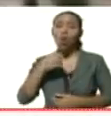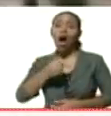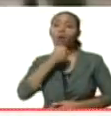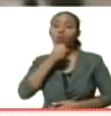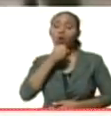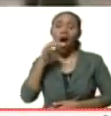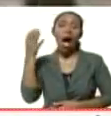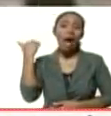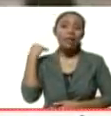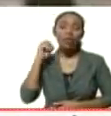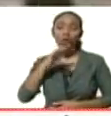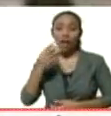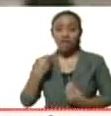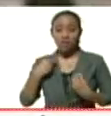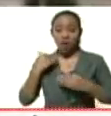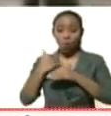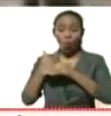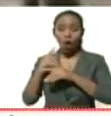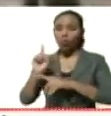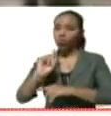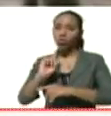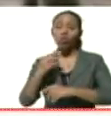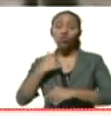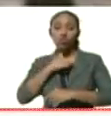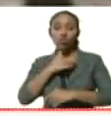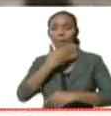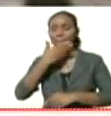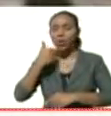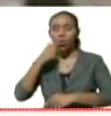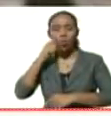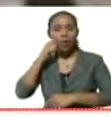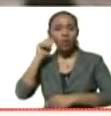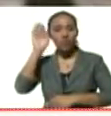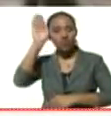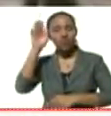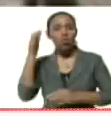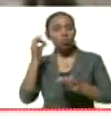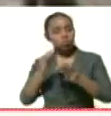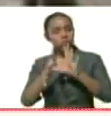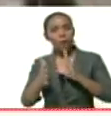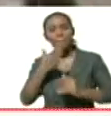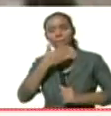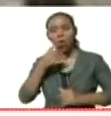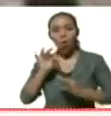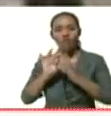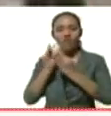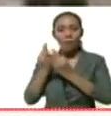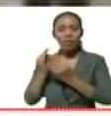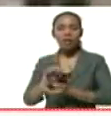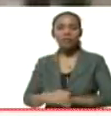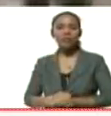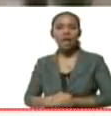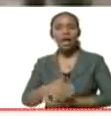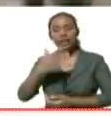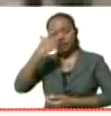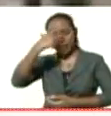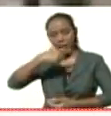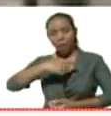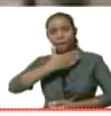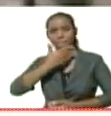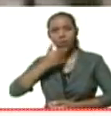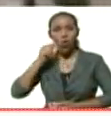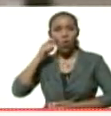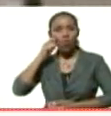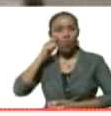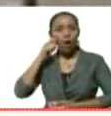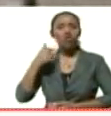vivió. Después de esto, seremos una mejor humanidad, tendremos mejores familias, seremos mejores como seres humanos,